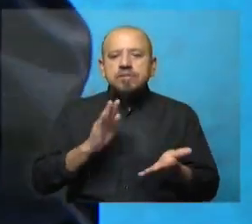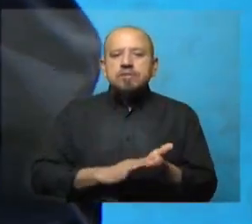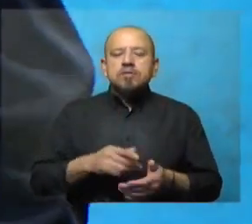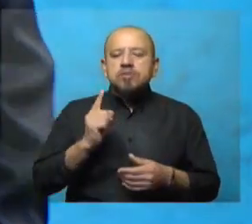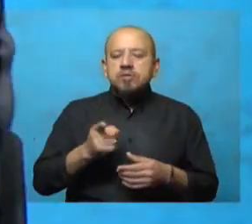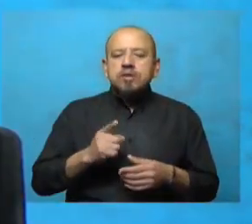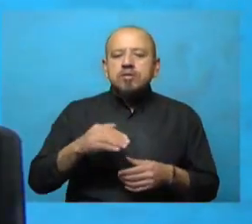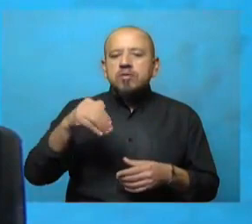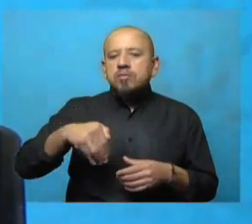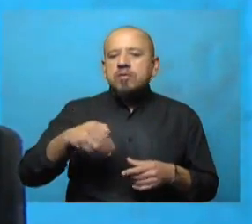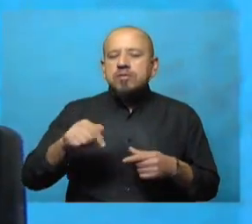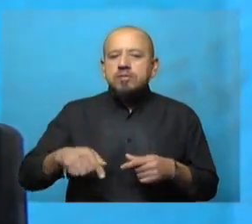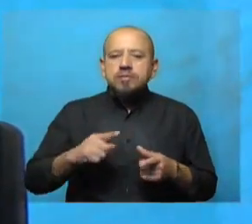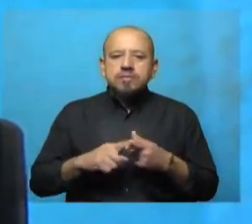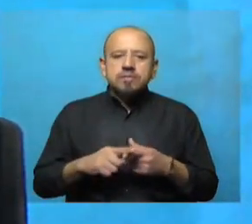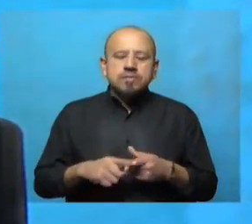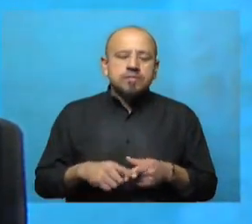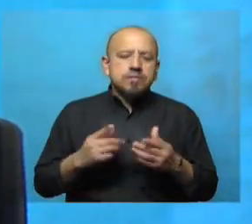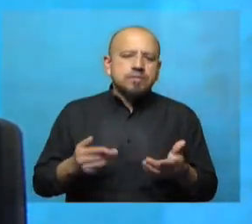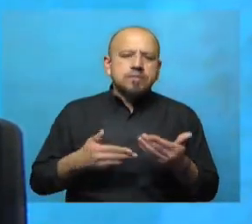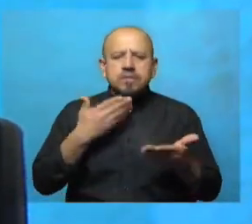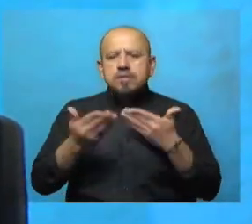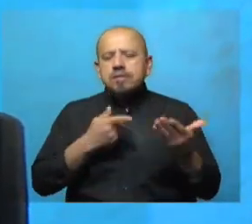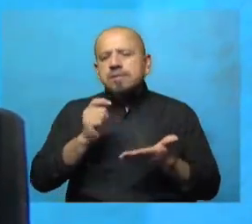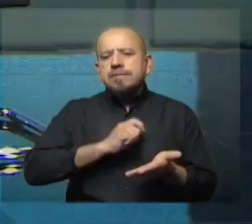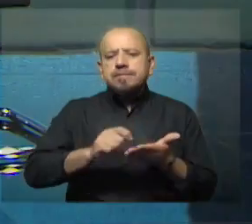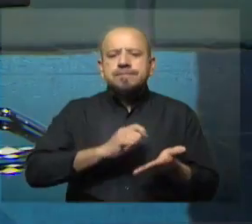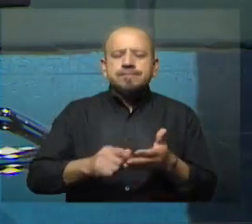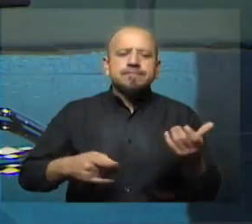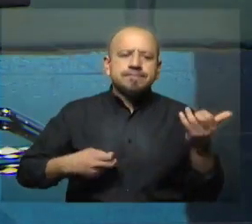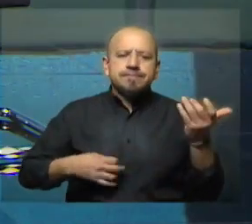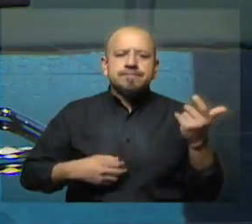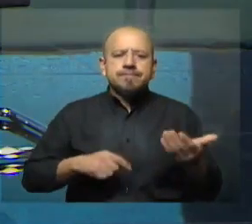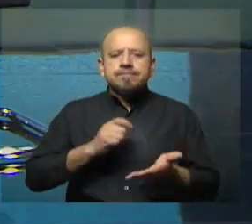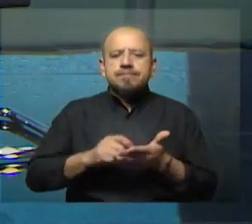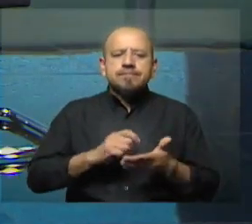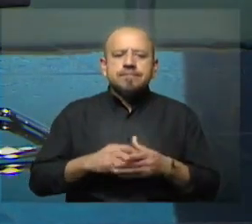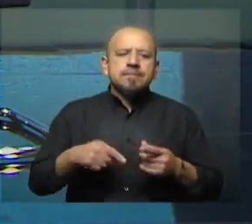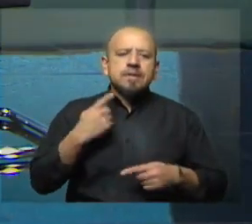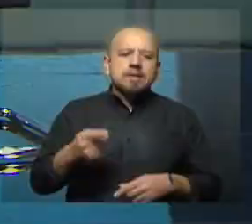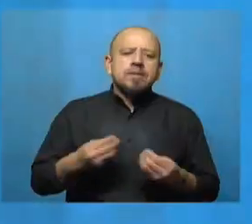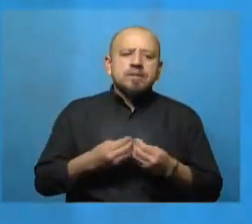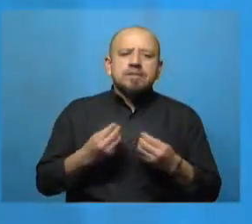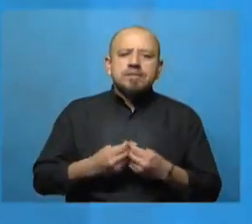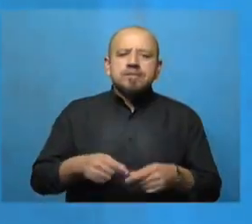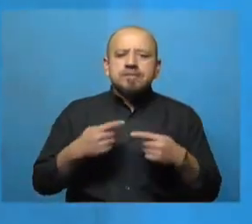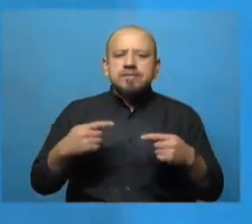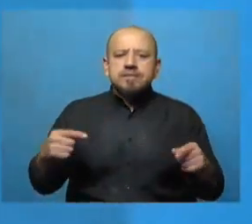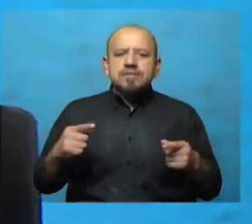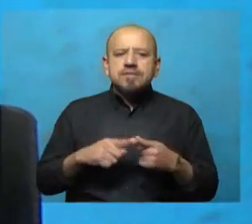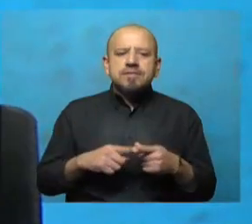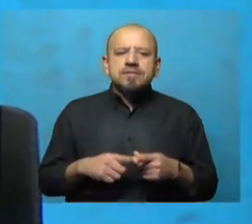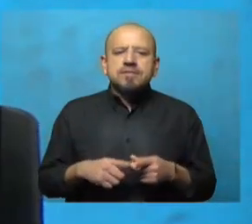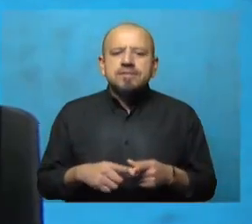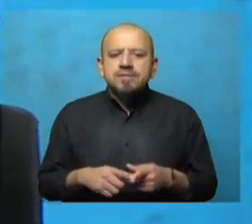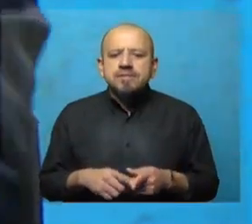Moreira es un gusto que nos vamos esta noche cantante compositor guitarrista letrista entre otro montón de cosas hay mucho